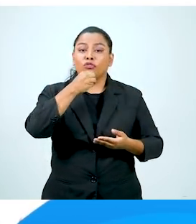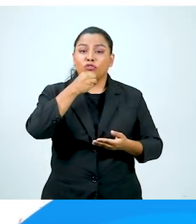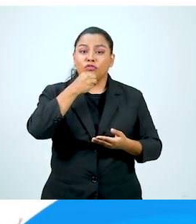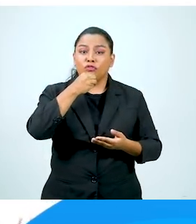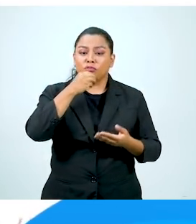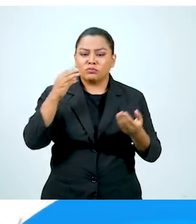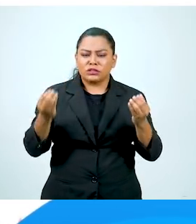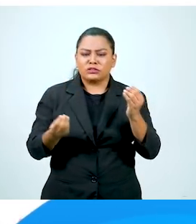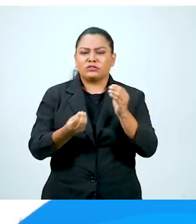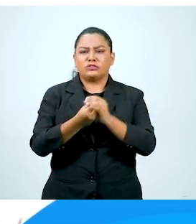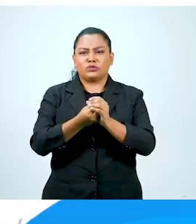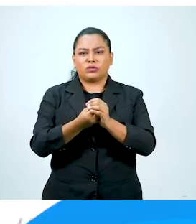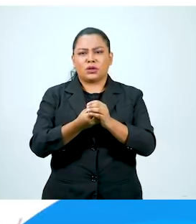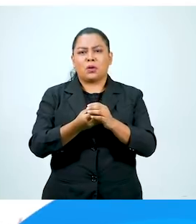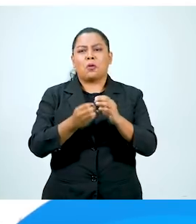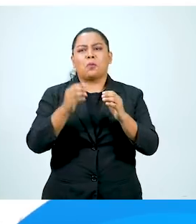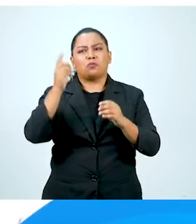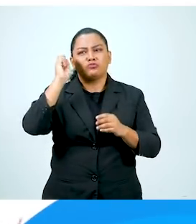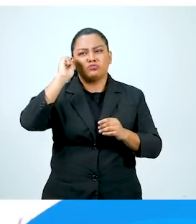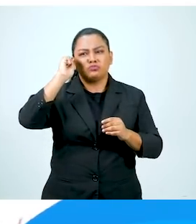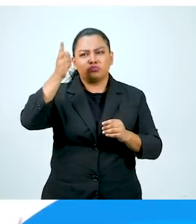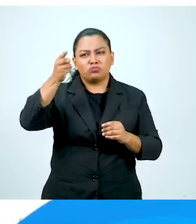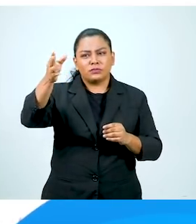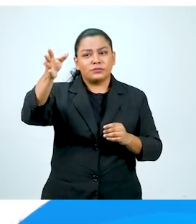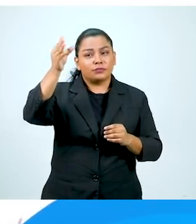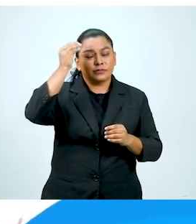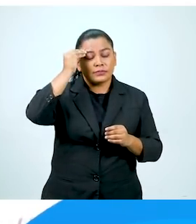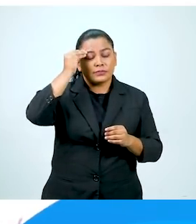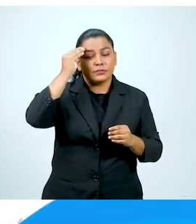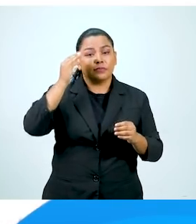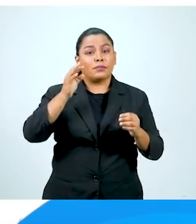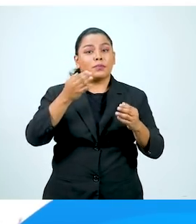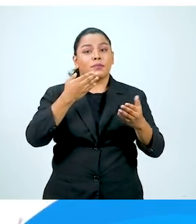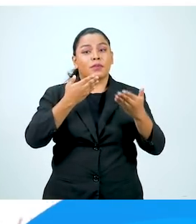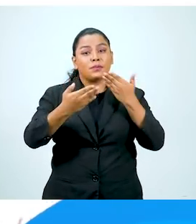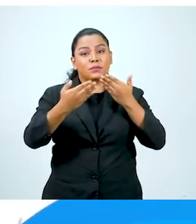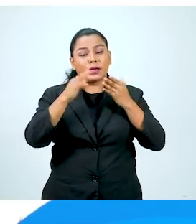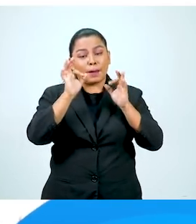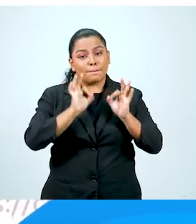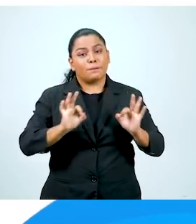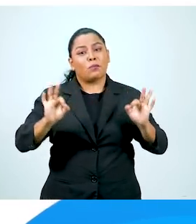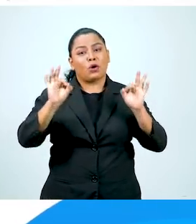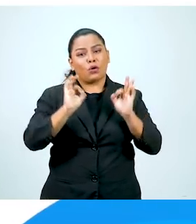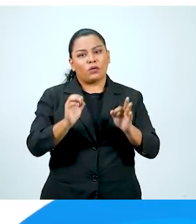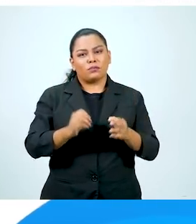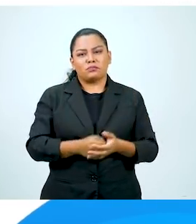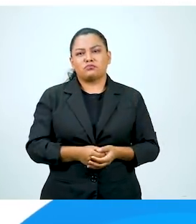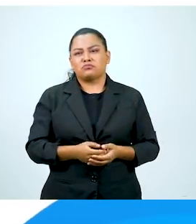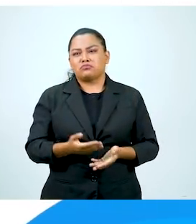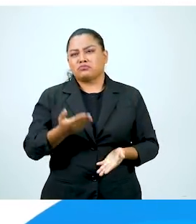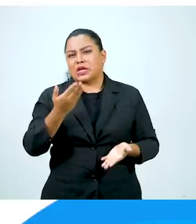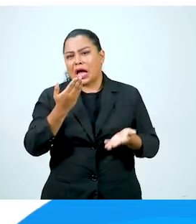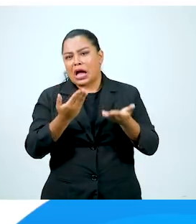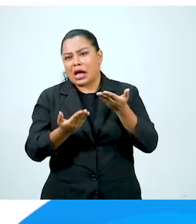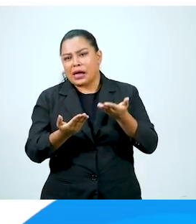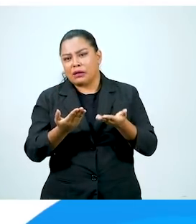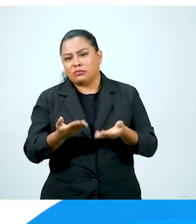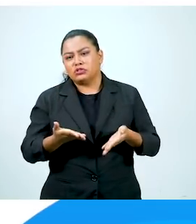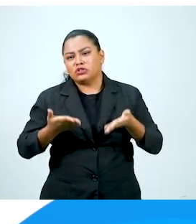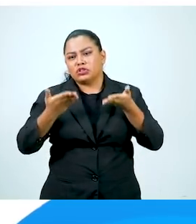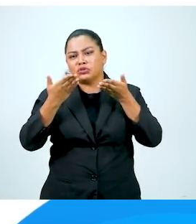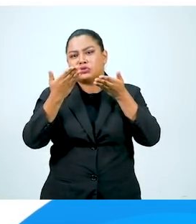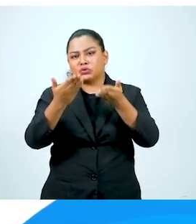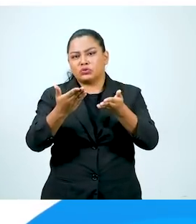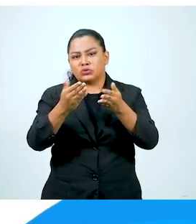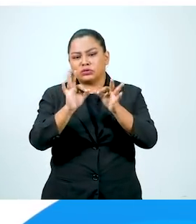adicional que los docentes podrán leer para enriquecer sus explicaciones del tema. En algunos casos, se